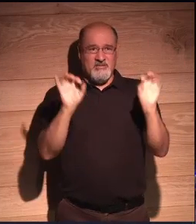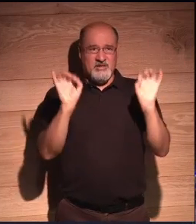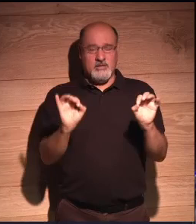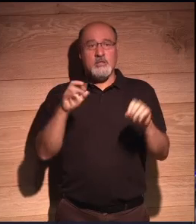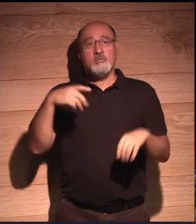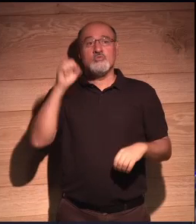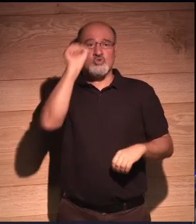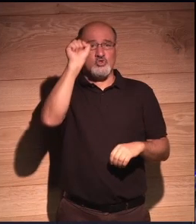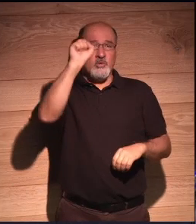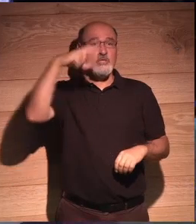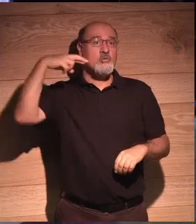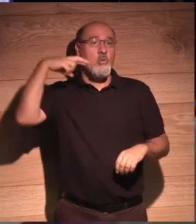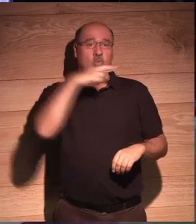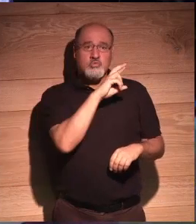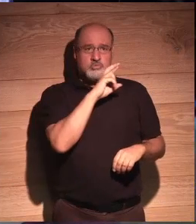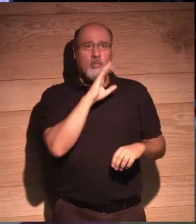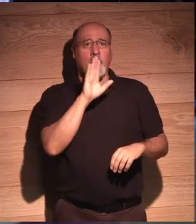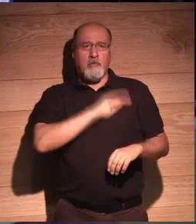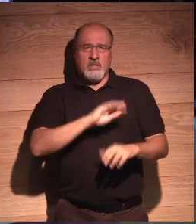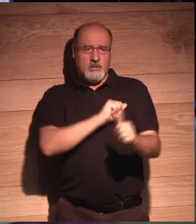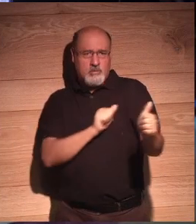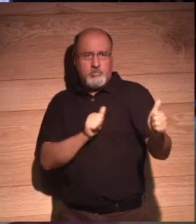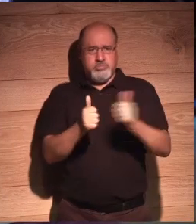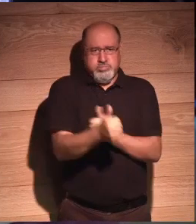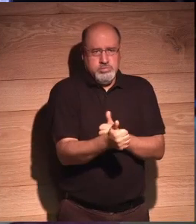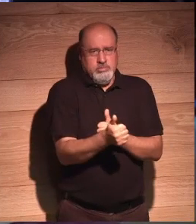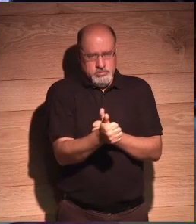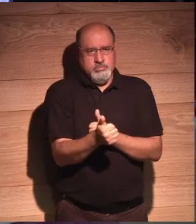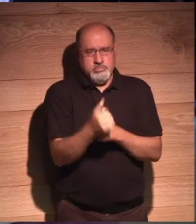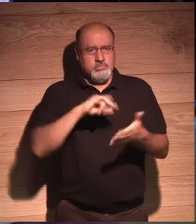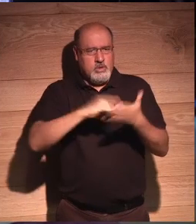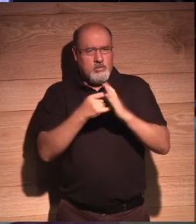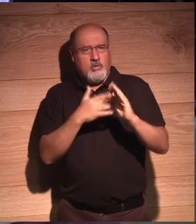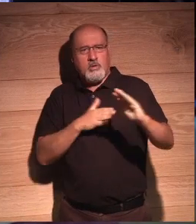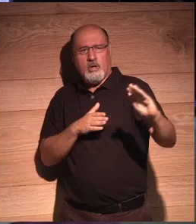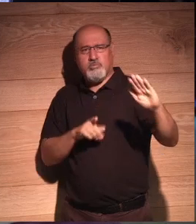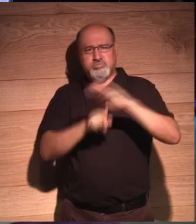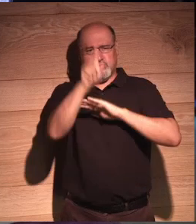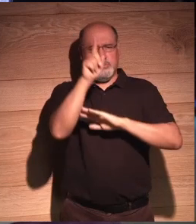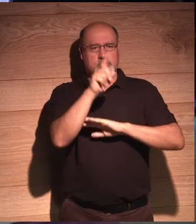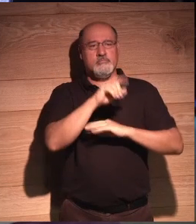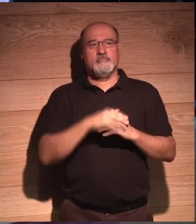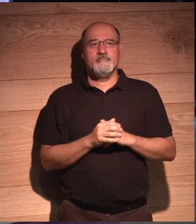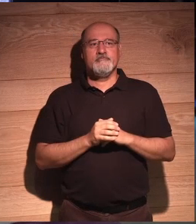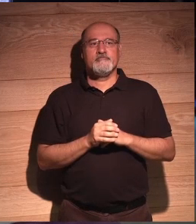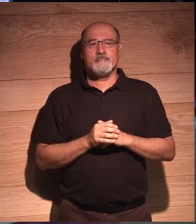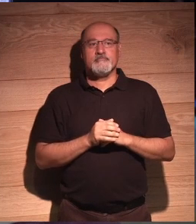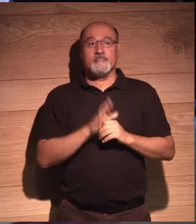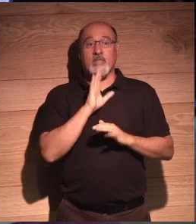los soviéticos pues pintaron bastante más de lo que la historia ahora casi se dice, ¿no? Sí, salvo poner